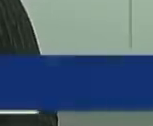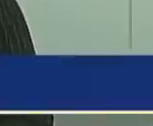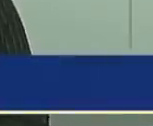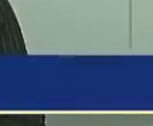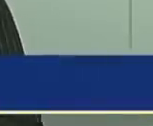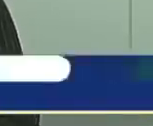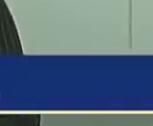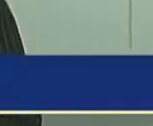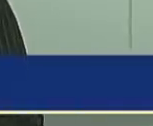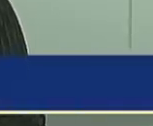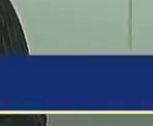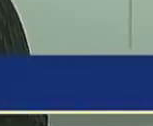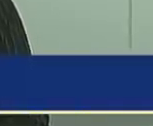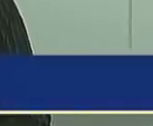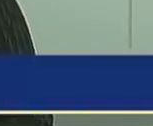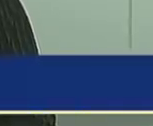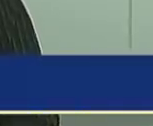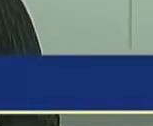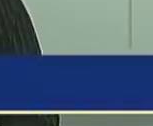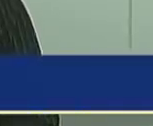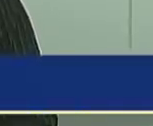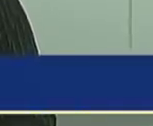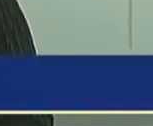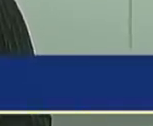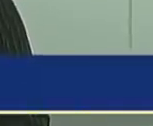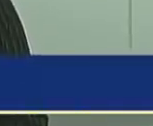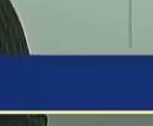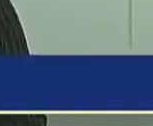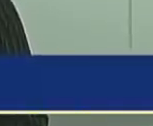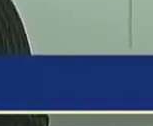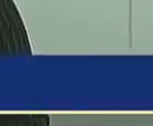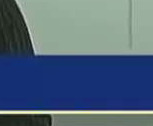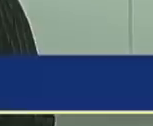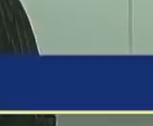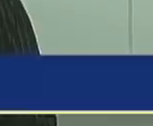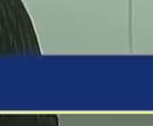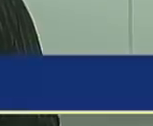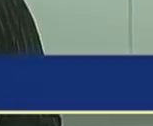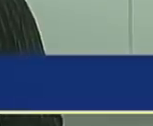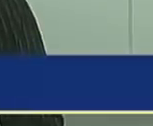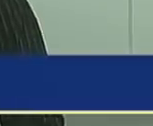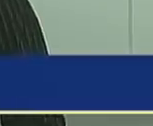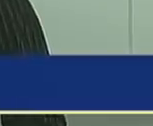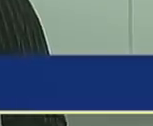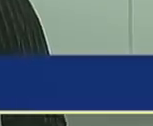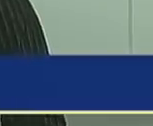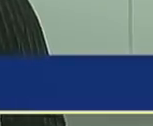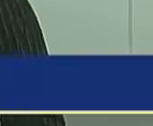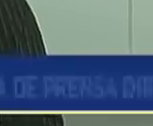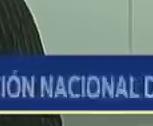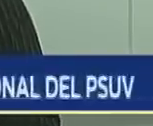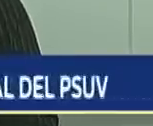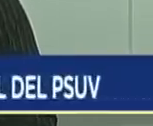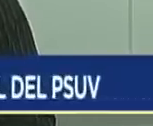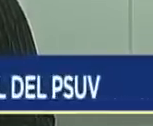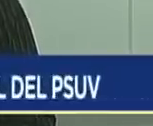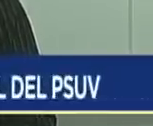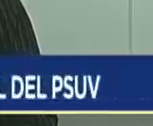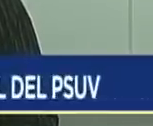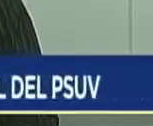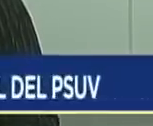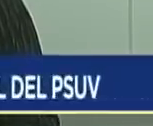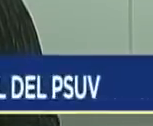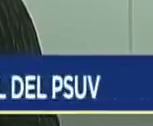Agradecemos por el contacto informativo. A esta hora inicia la rueda de prensa del Partido Socialista Unido de Venezuela, liderada por el